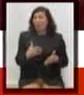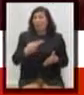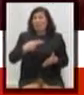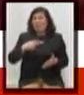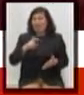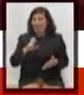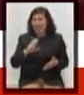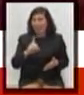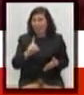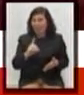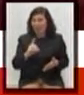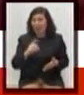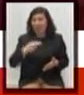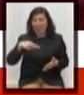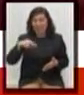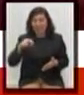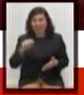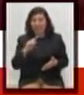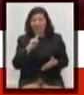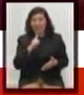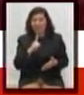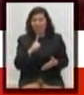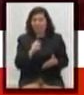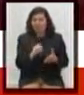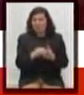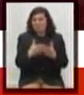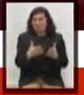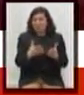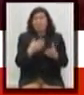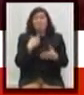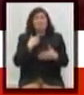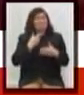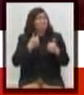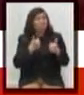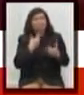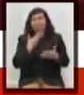Heraldos Negros? Ese es un gran poema,